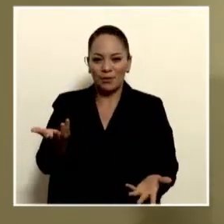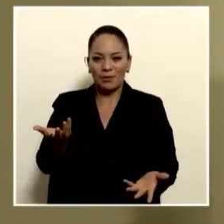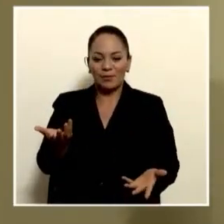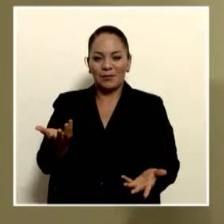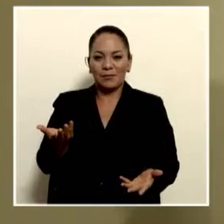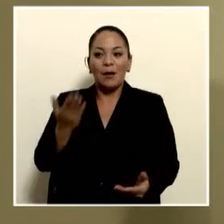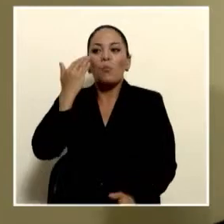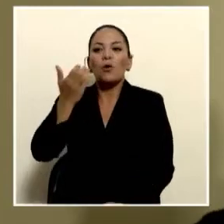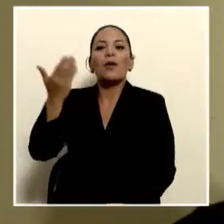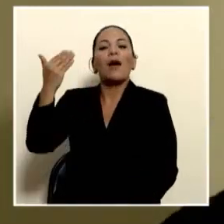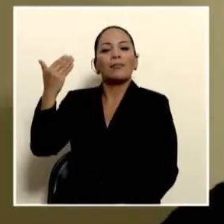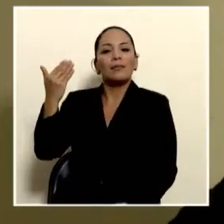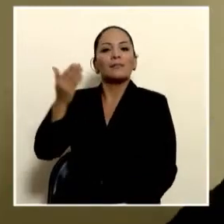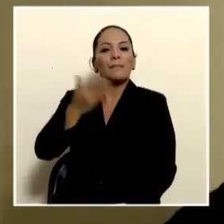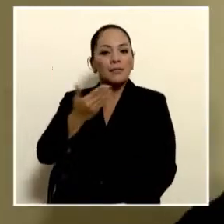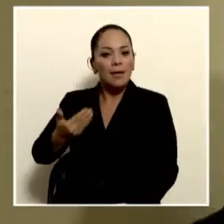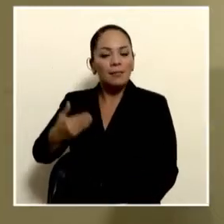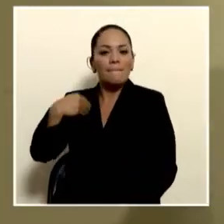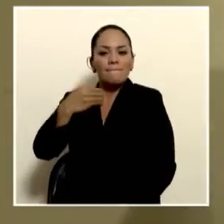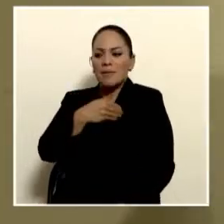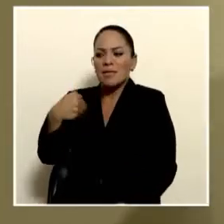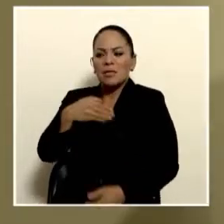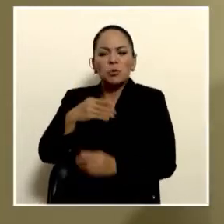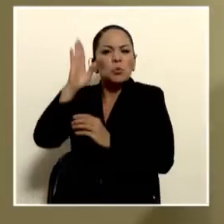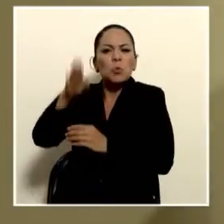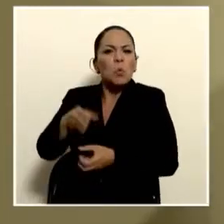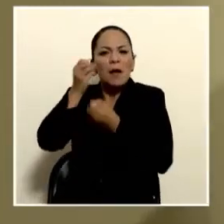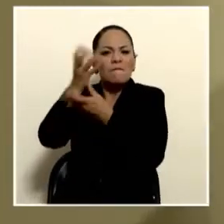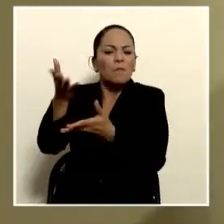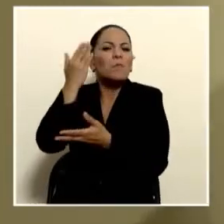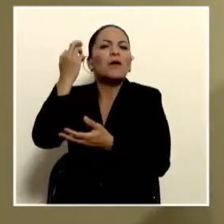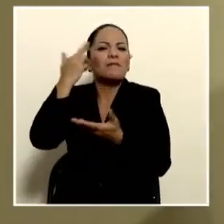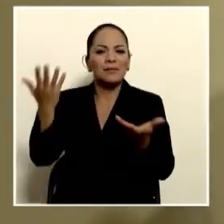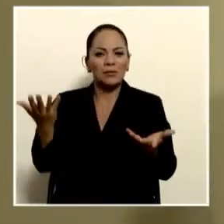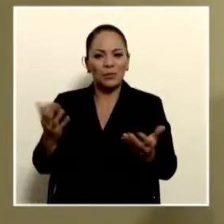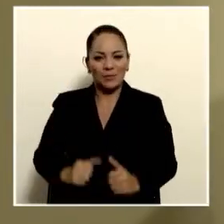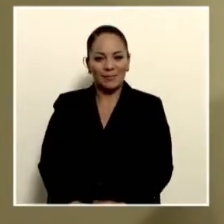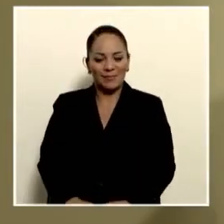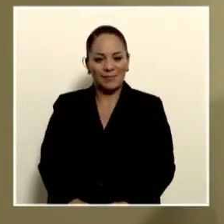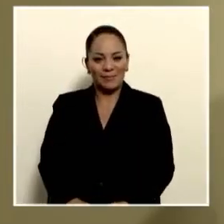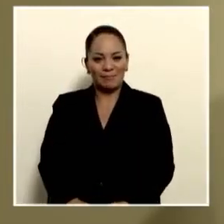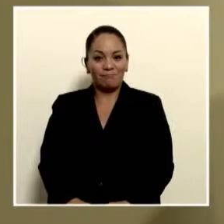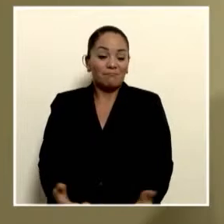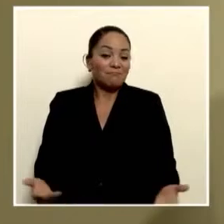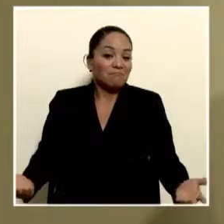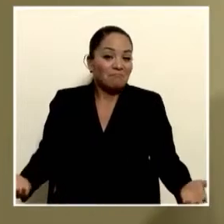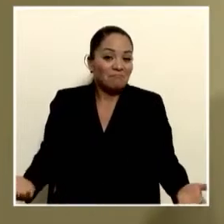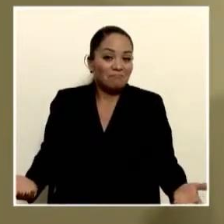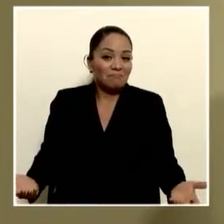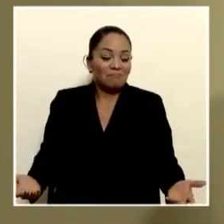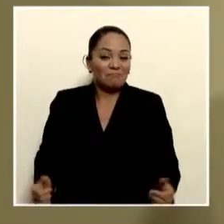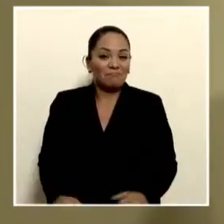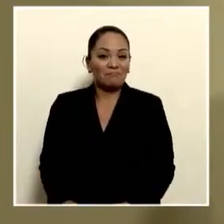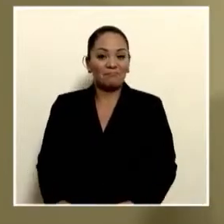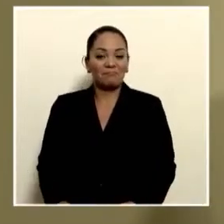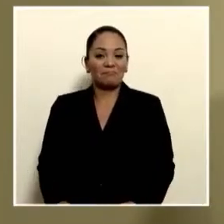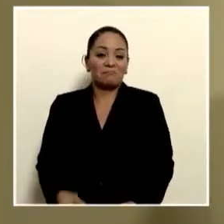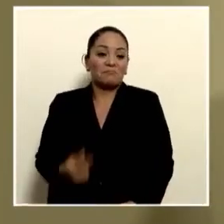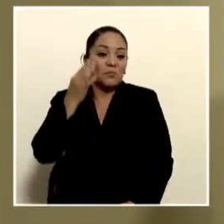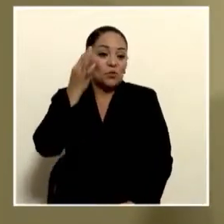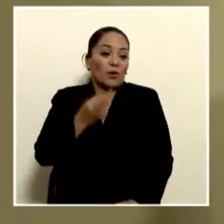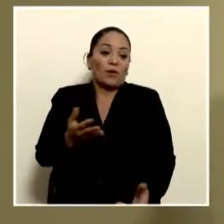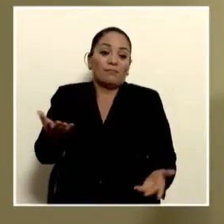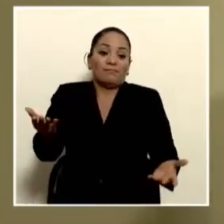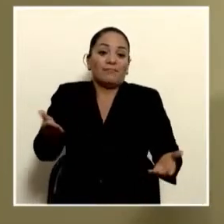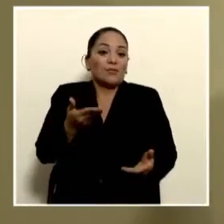República, los ministros correspondientes, nunca lo quisieron reportar? Yo creo, don Richard, que las cosas son como